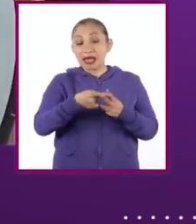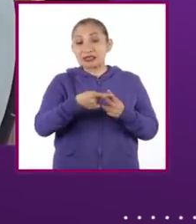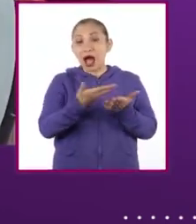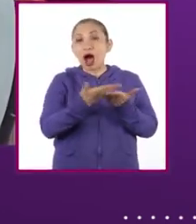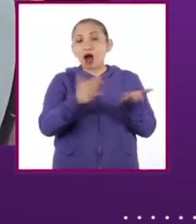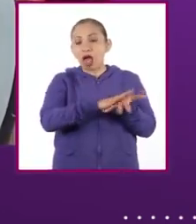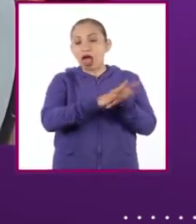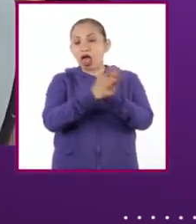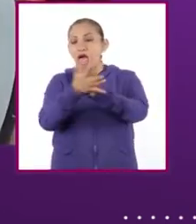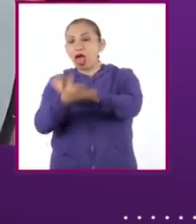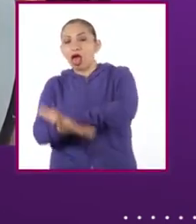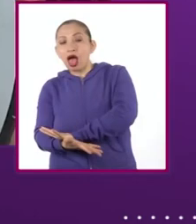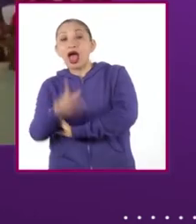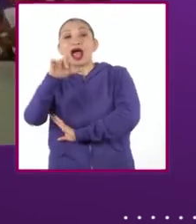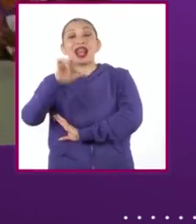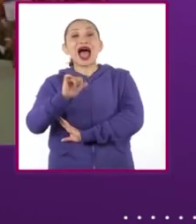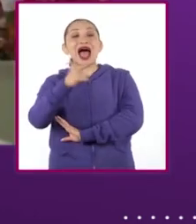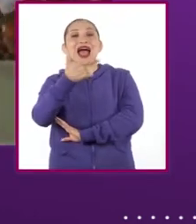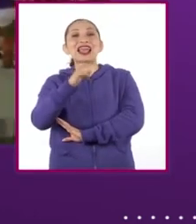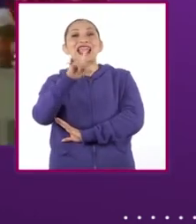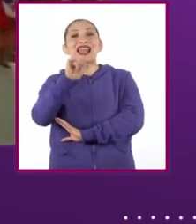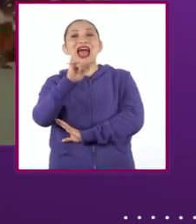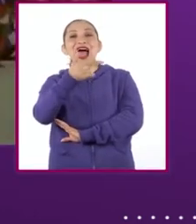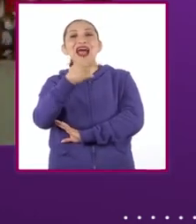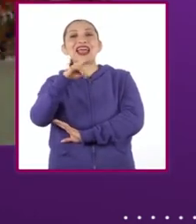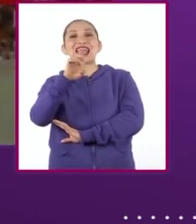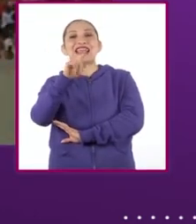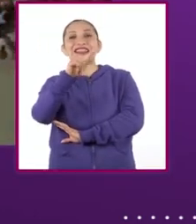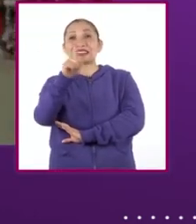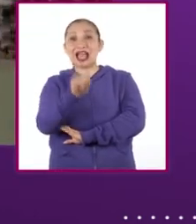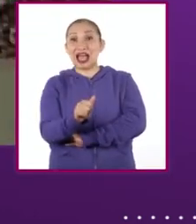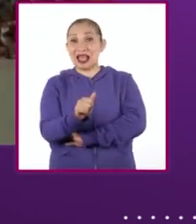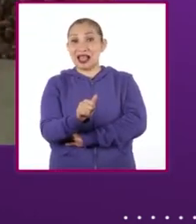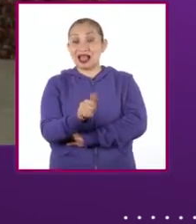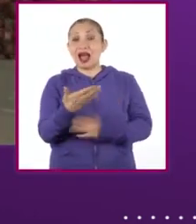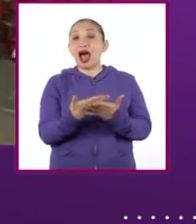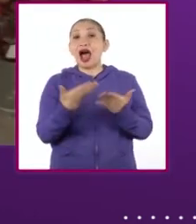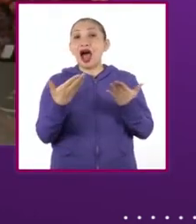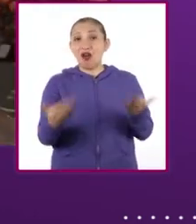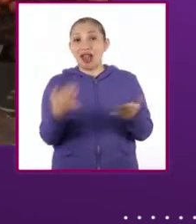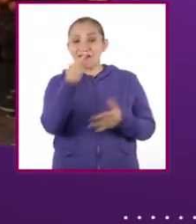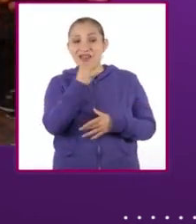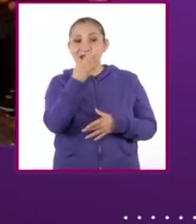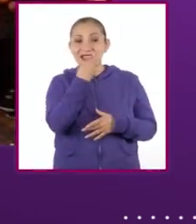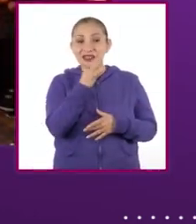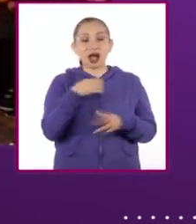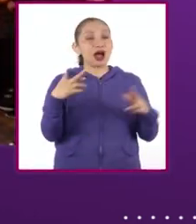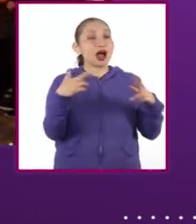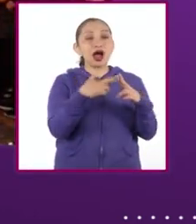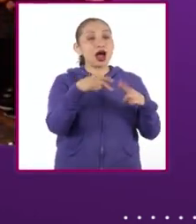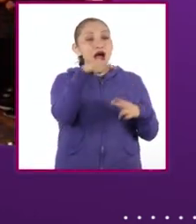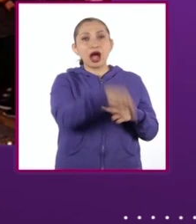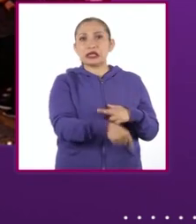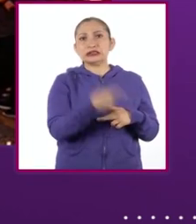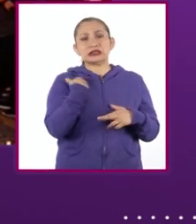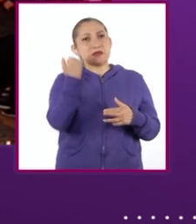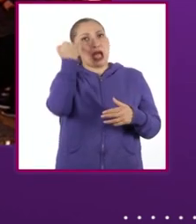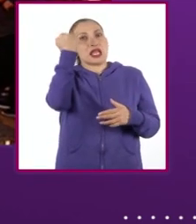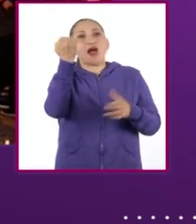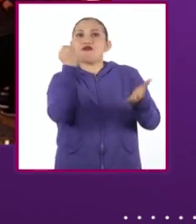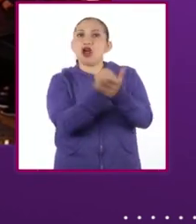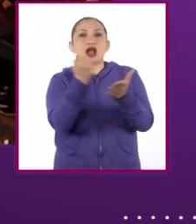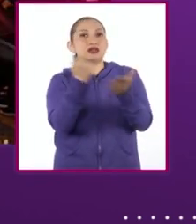hoy en día conocemos como la Guelaguetza. En la actualidad, una fiesta patronal es impensable sin